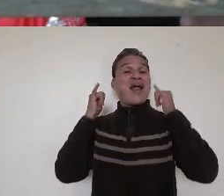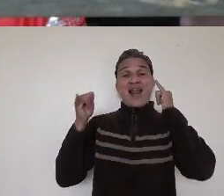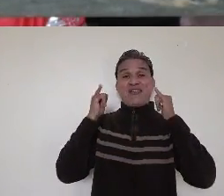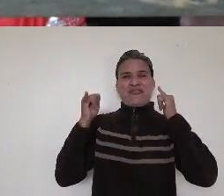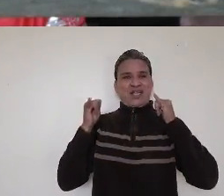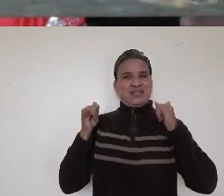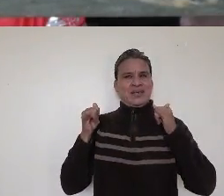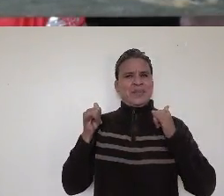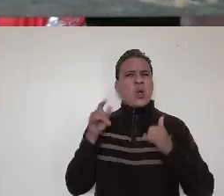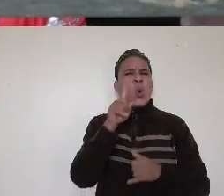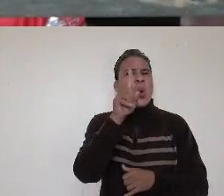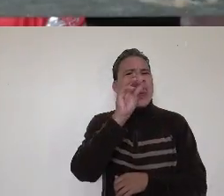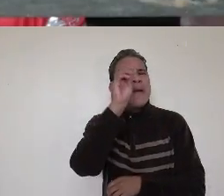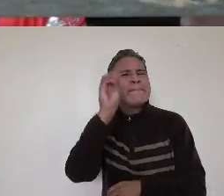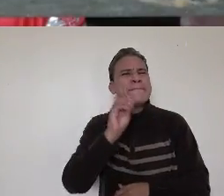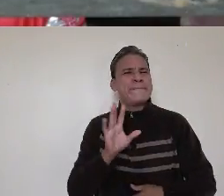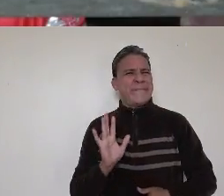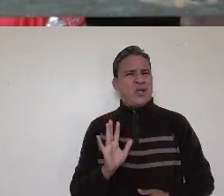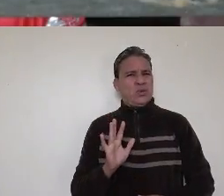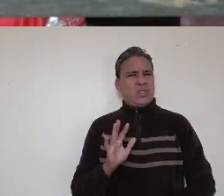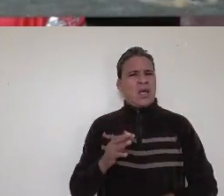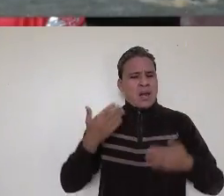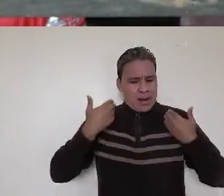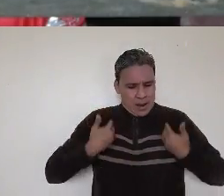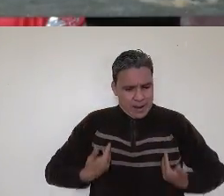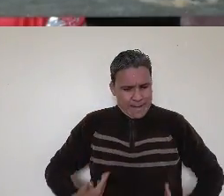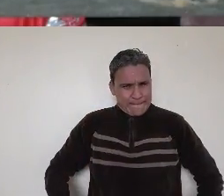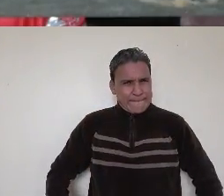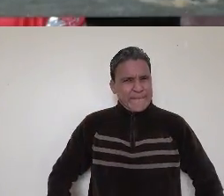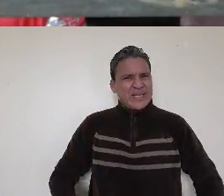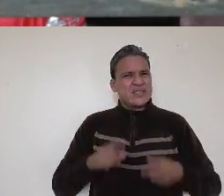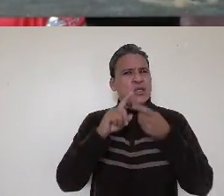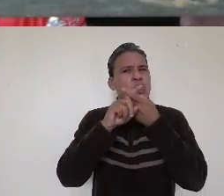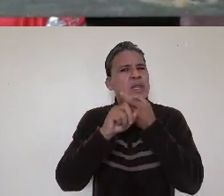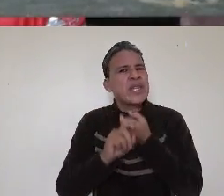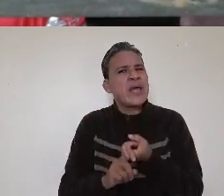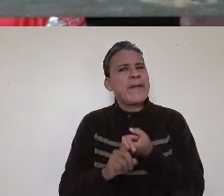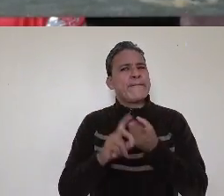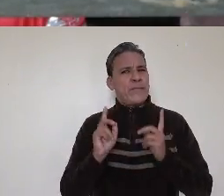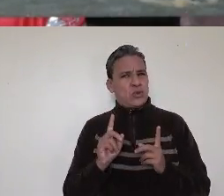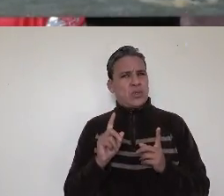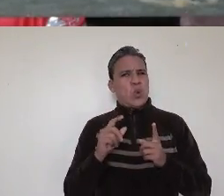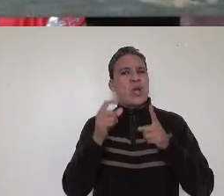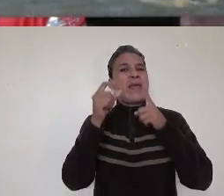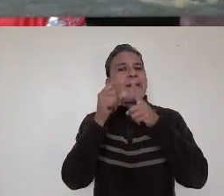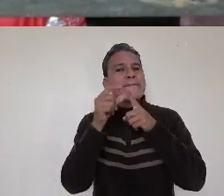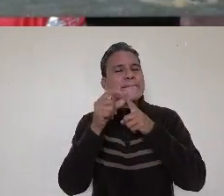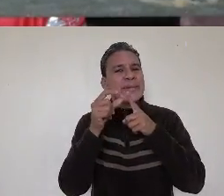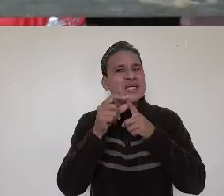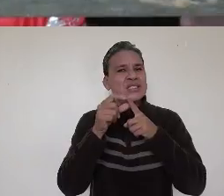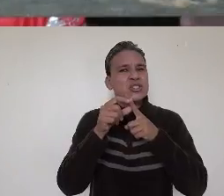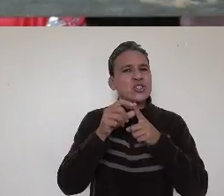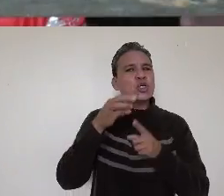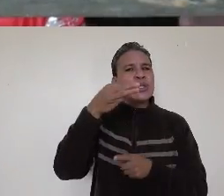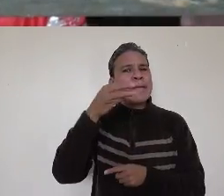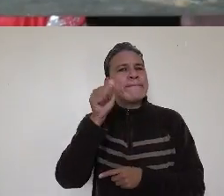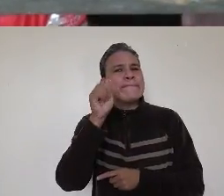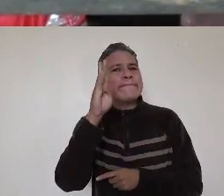bodas? Voy a utilizar una expresión de San Pablo que, aunque no aparece hoy en la